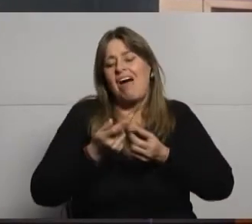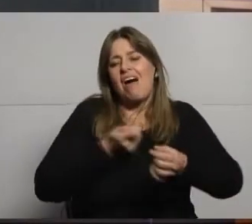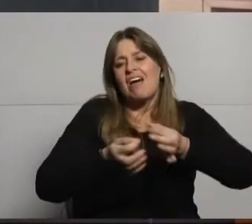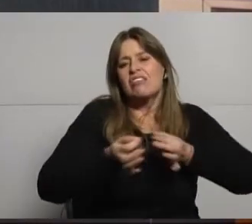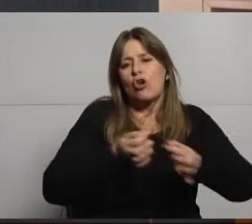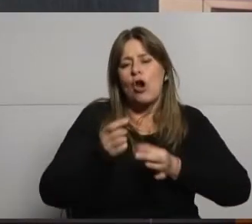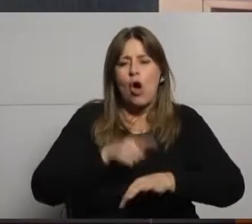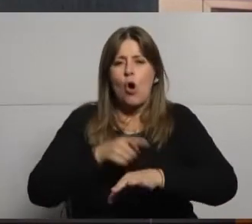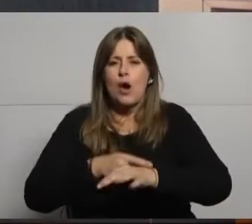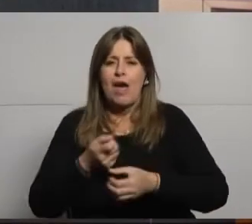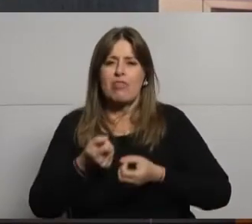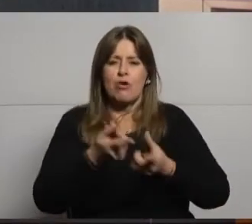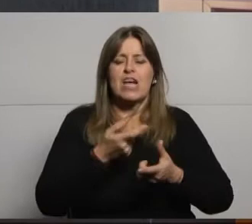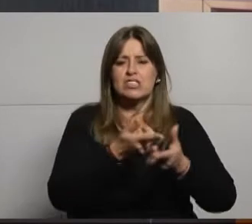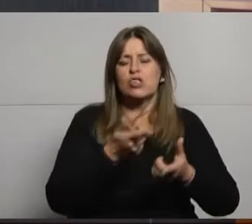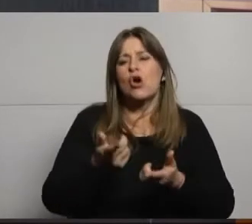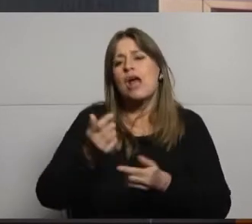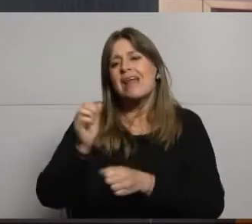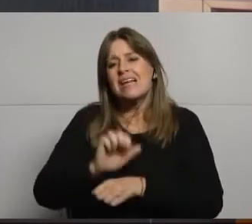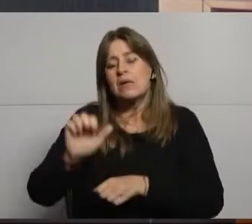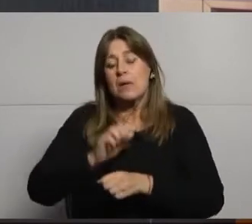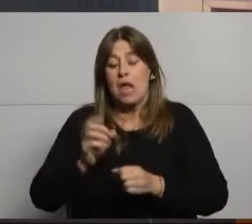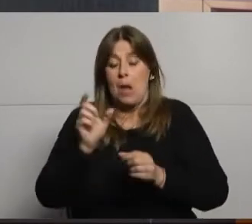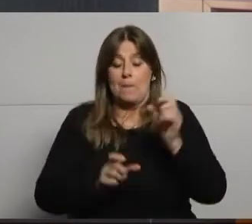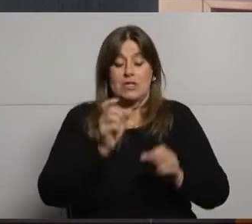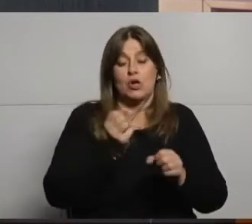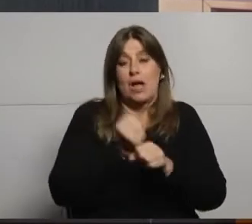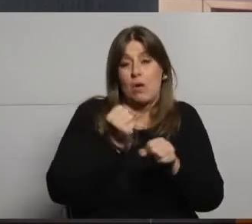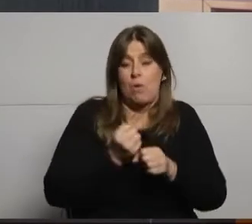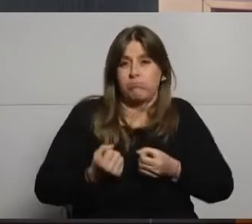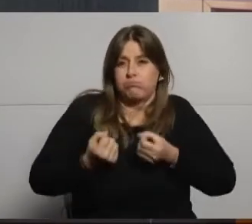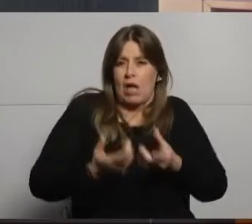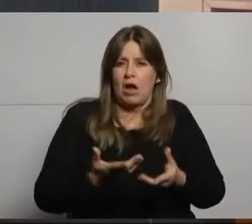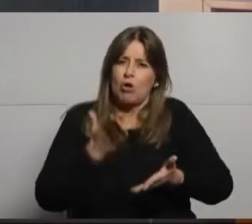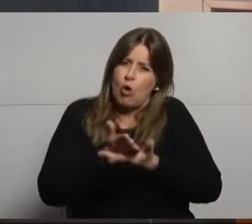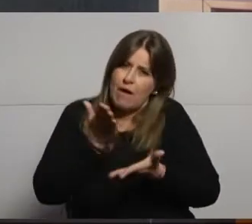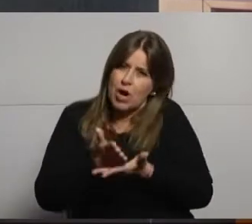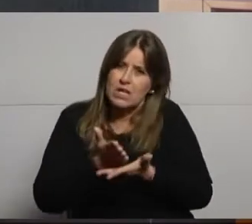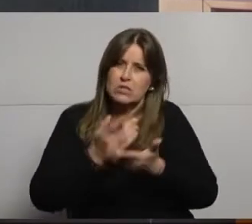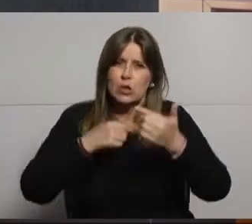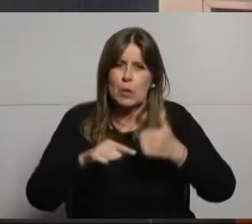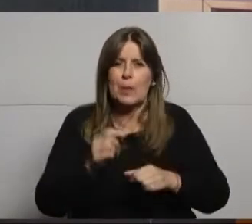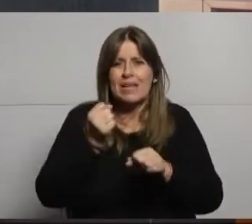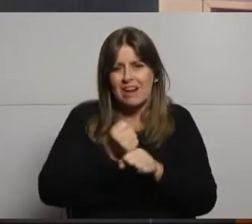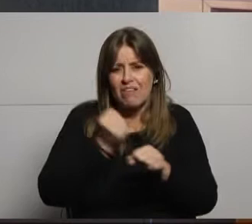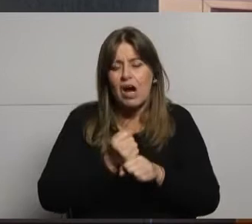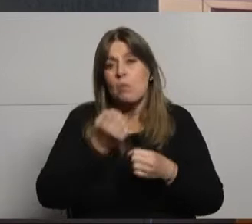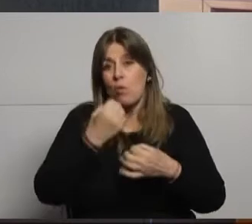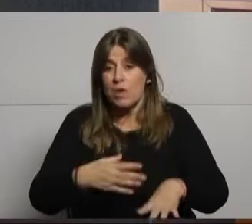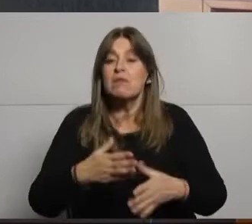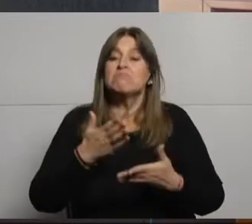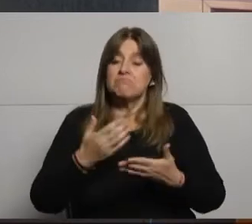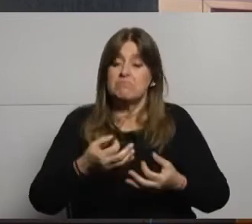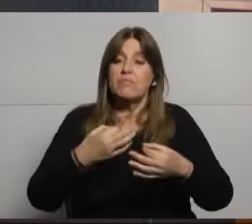empresas. Fue como que todo el mundo se puso a disposición. Exacto. Para trabajar, para donar, para colaborar. Y bueno, eso fue muy